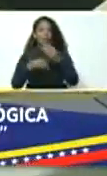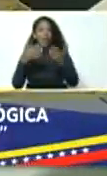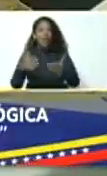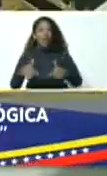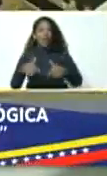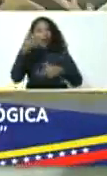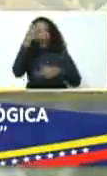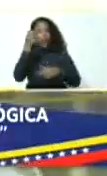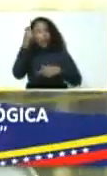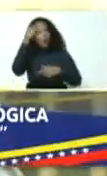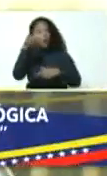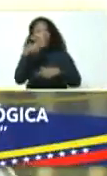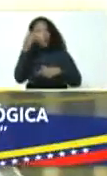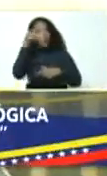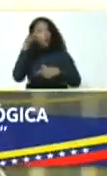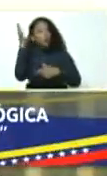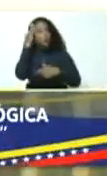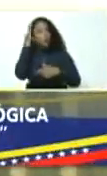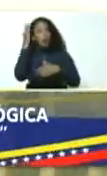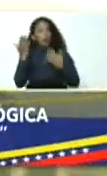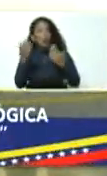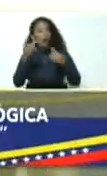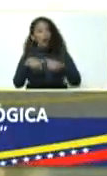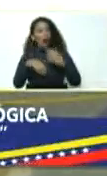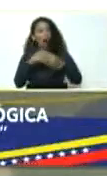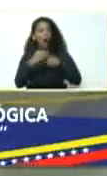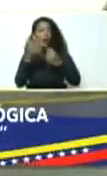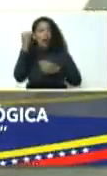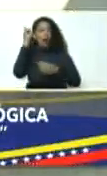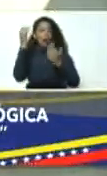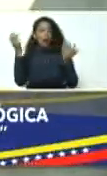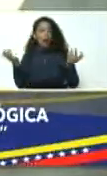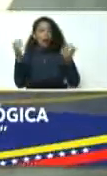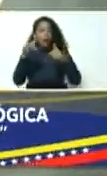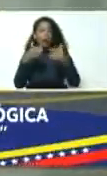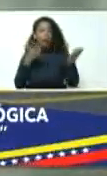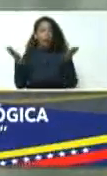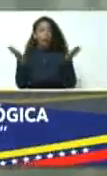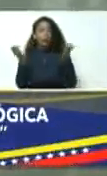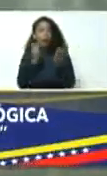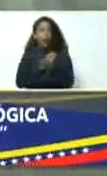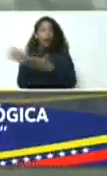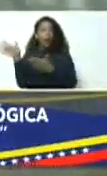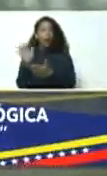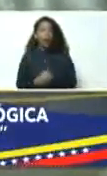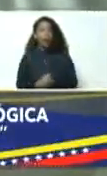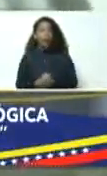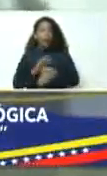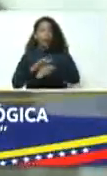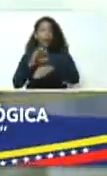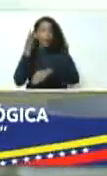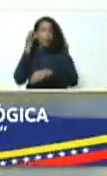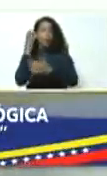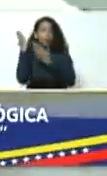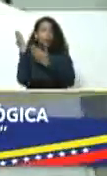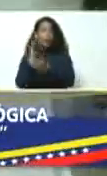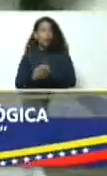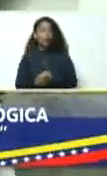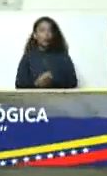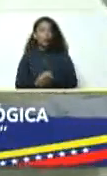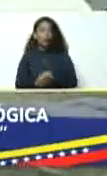nuestro pueblo, para que nuestro pueblo sepa que aquí hay este servicio gratuito. Doctora Selenia. Buenas